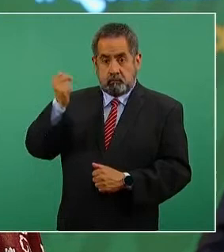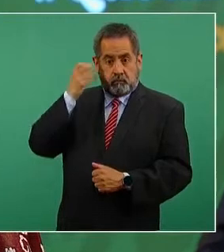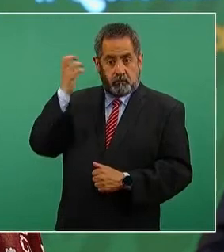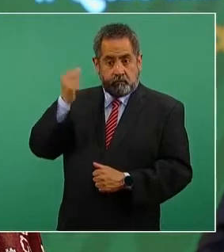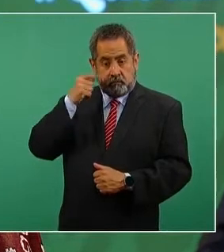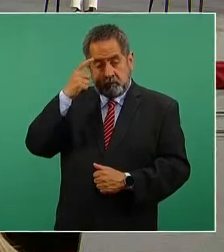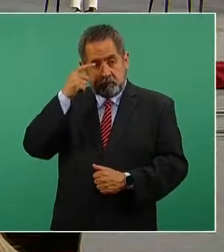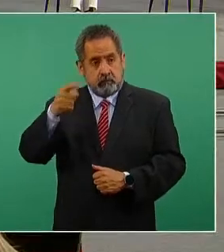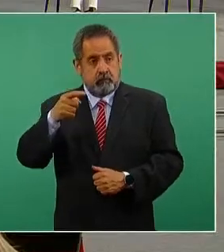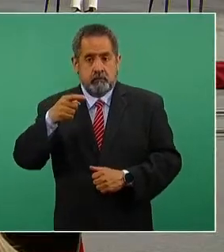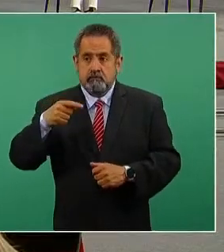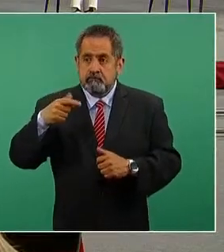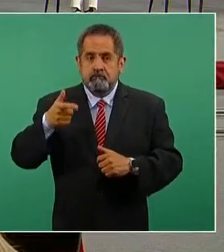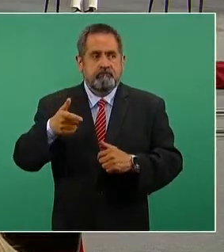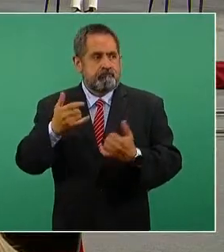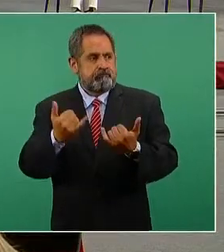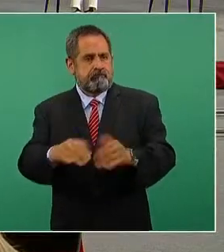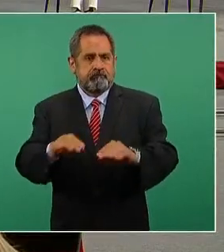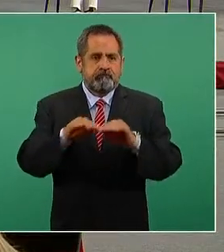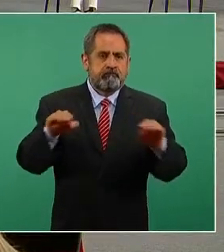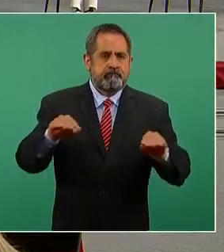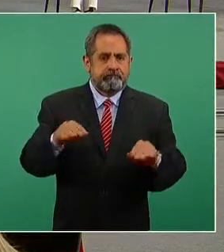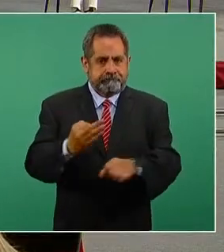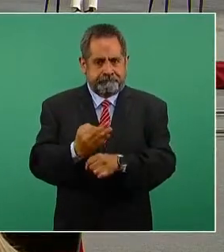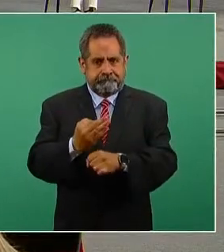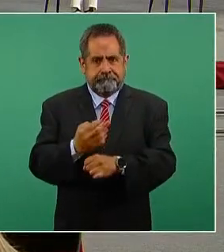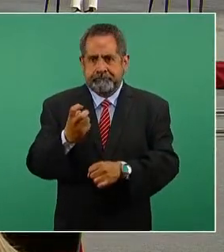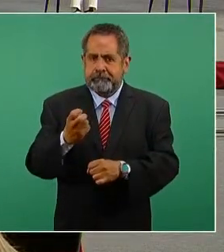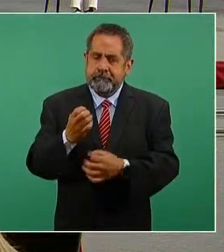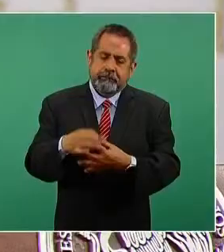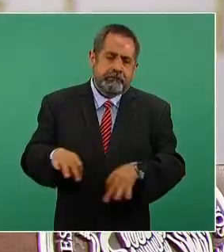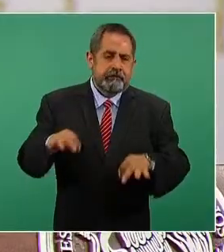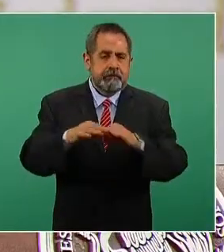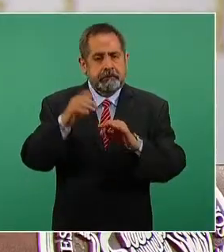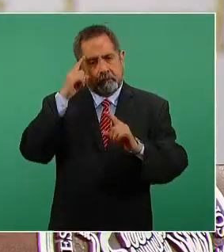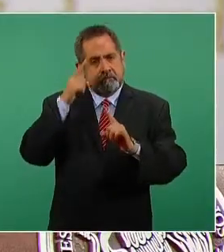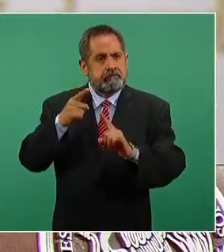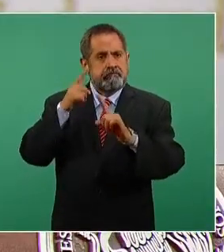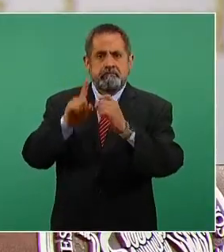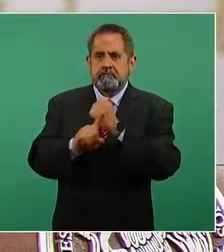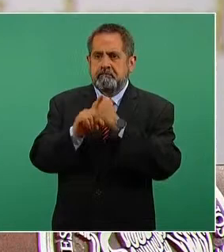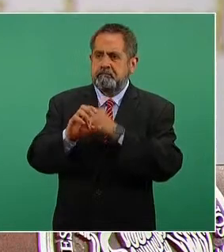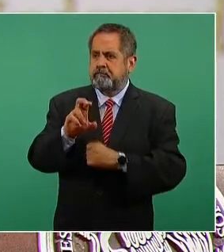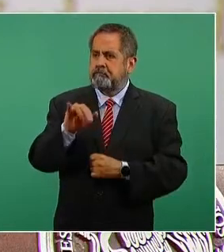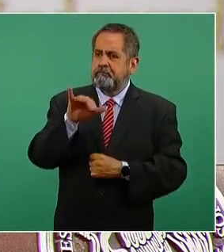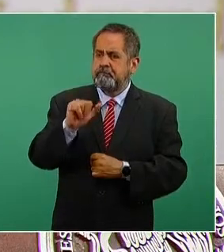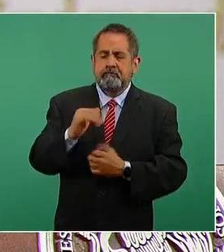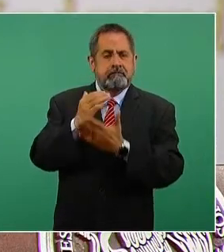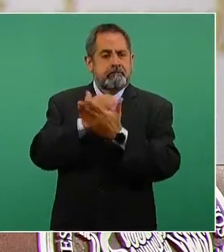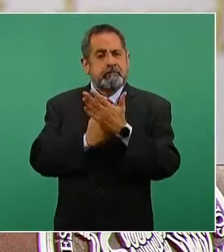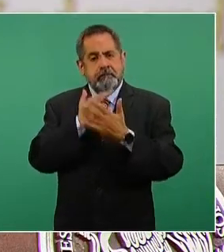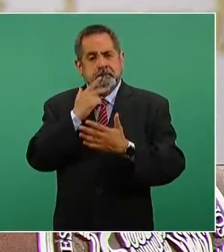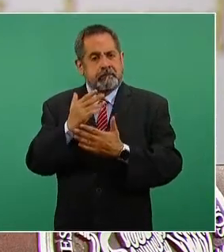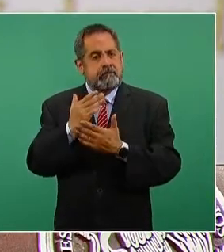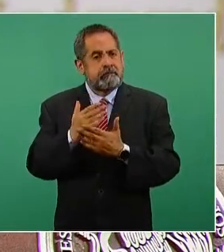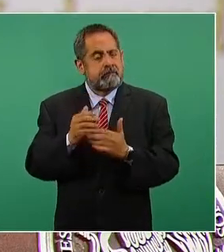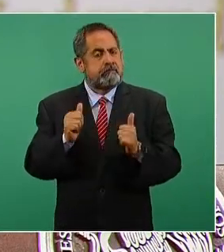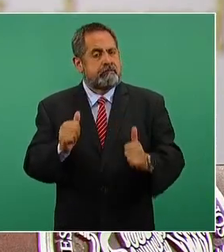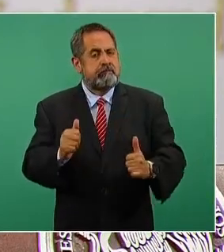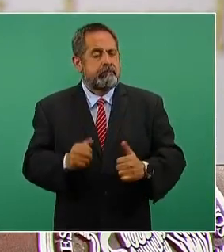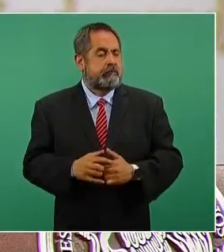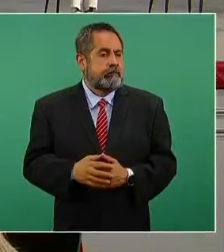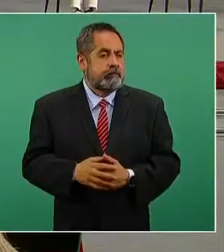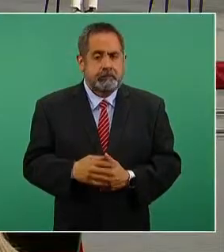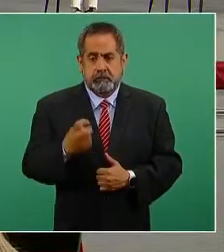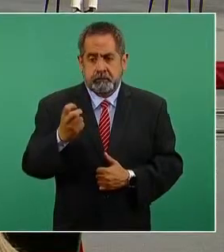Igualdad nos brinda una oportunidad única de enfrentar esta crisis, as well as the enduring structural inequalities that precede it.